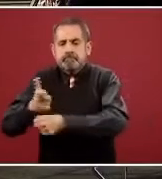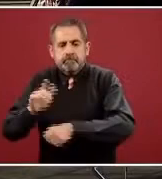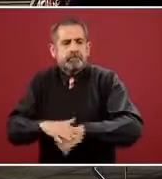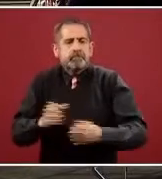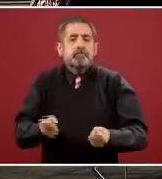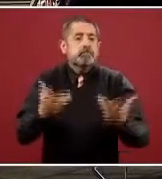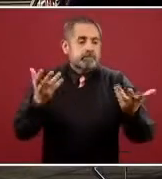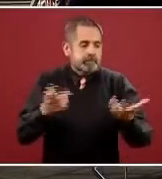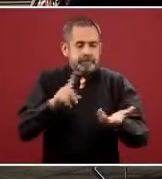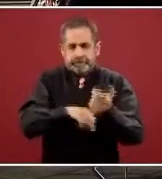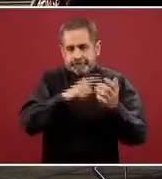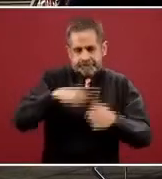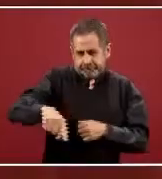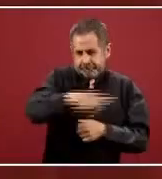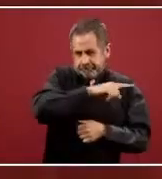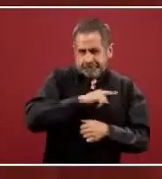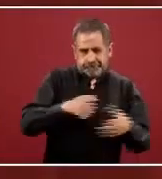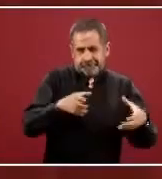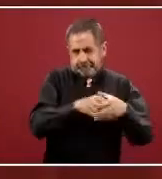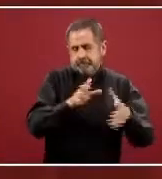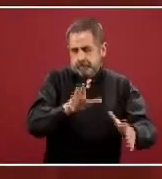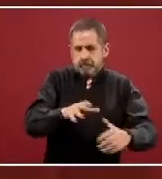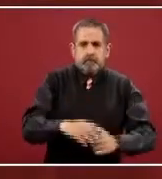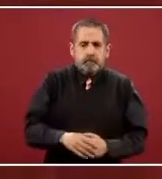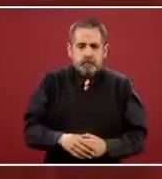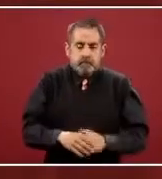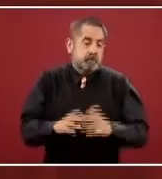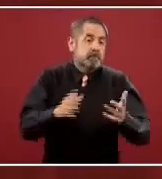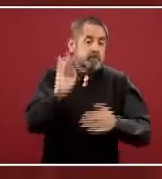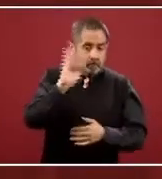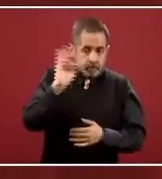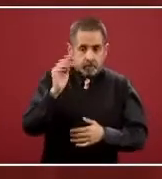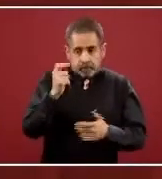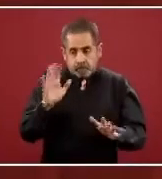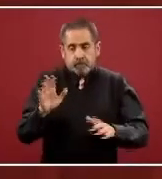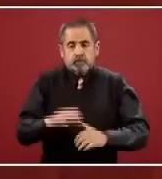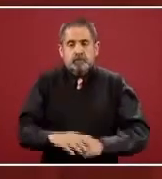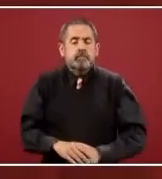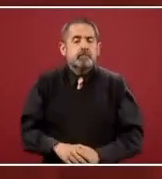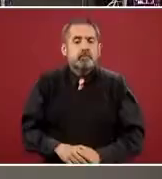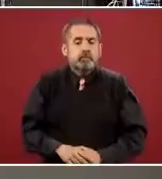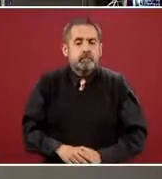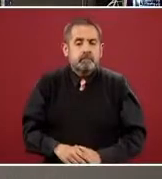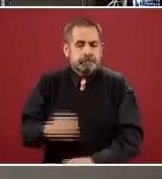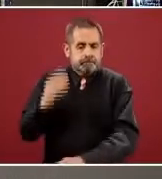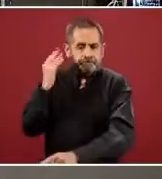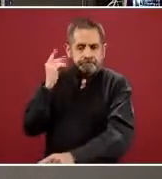pudieran haber estado en ese lugar, ¿no? Digo, si fuera cierto.